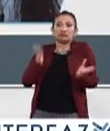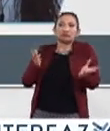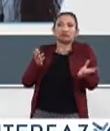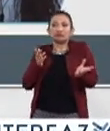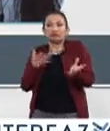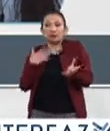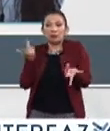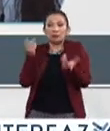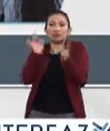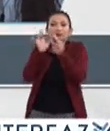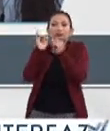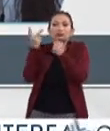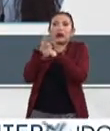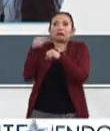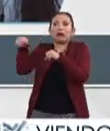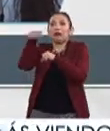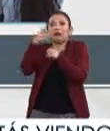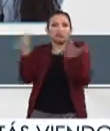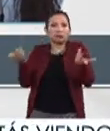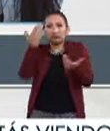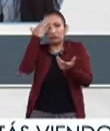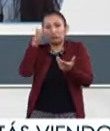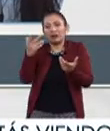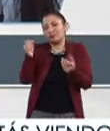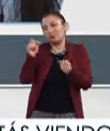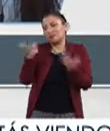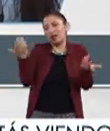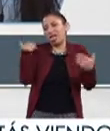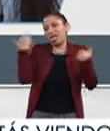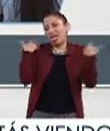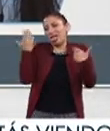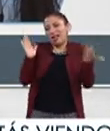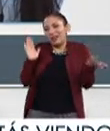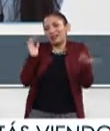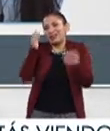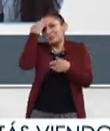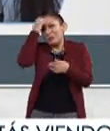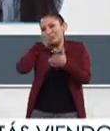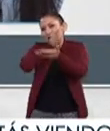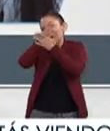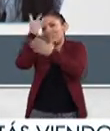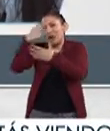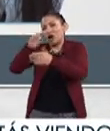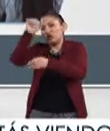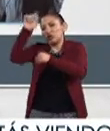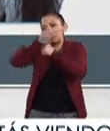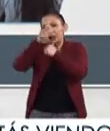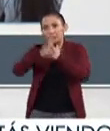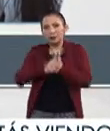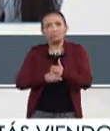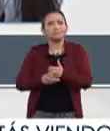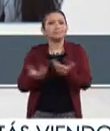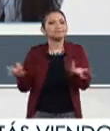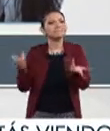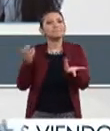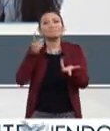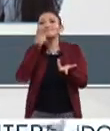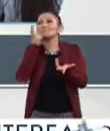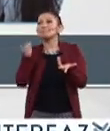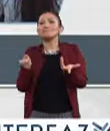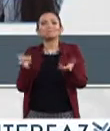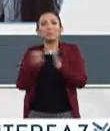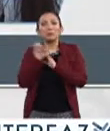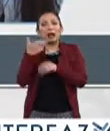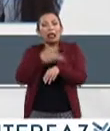pues, una serie de circunstancias, ¿no? Y que obviamente, pues, es parte de la aventura y la experiencia de viajar al extranjero, ¿no? Es decir,